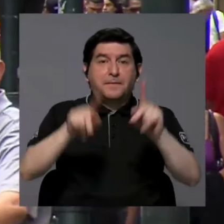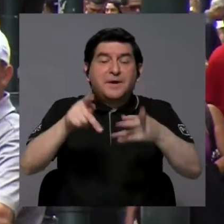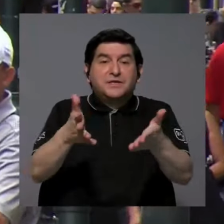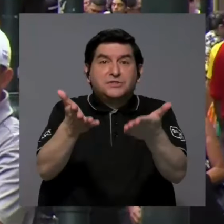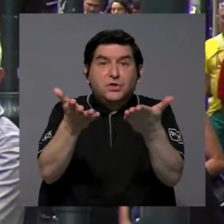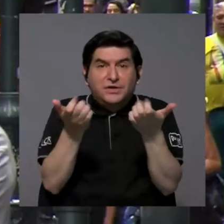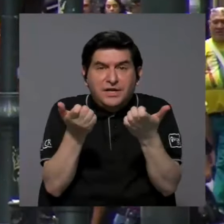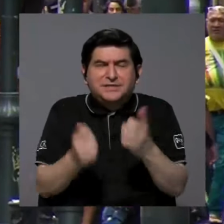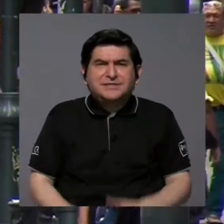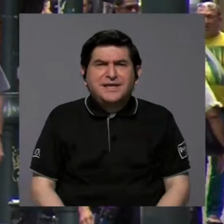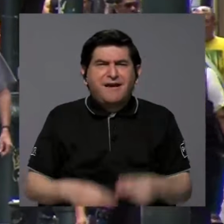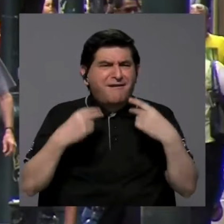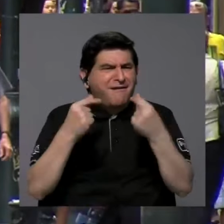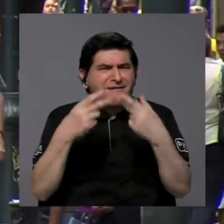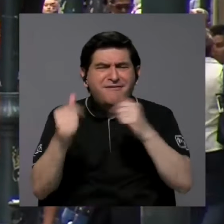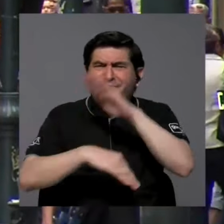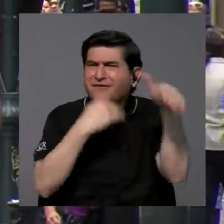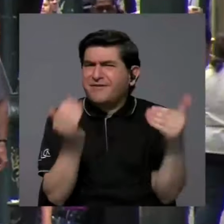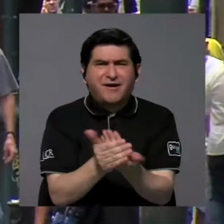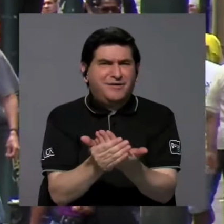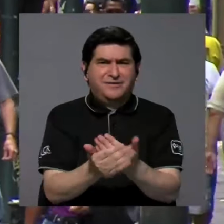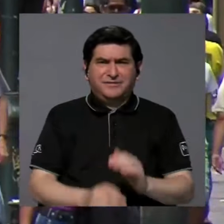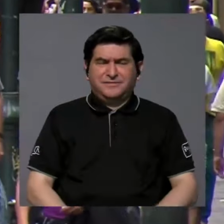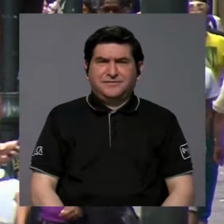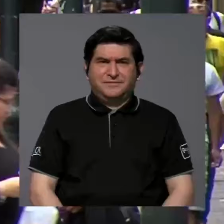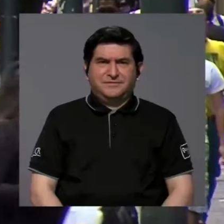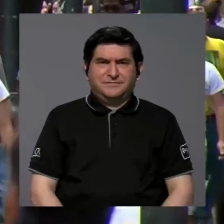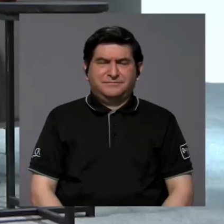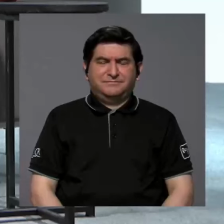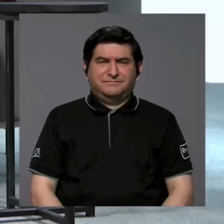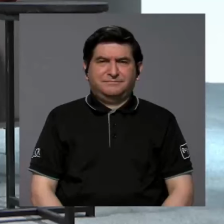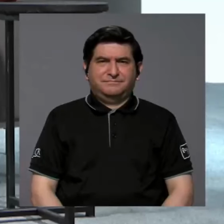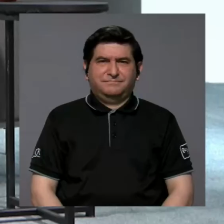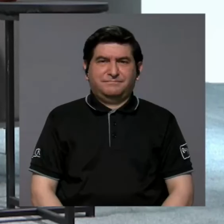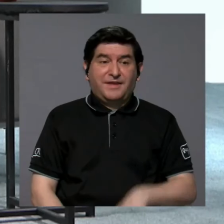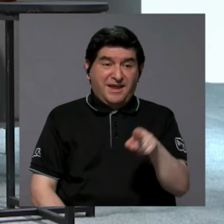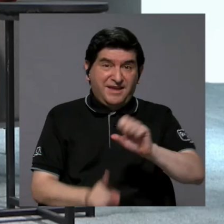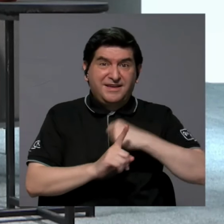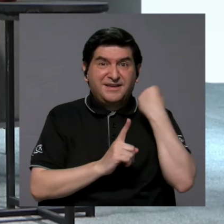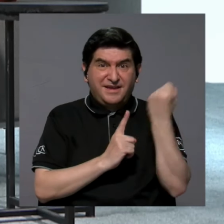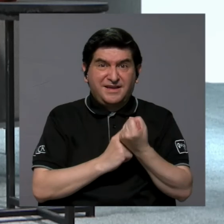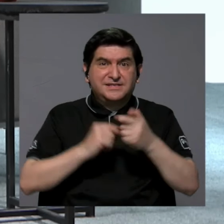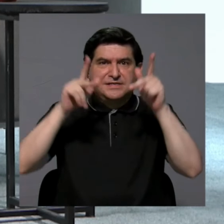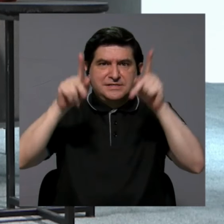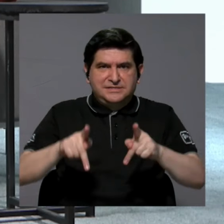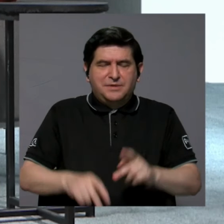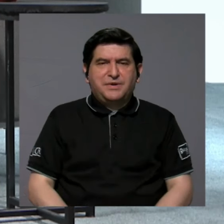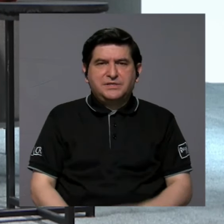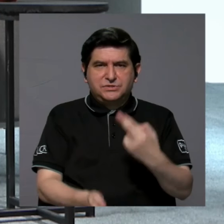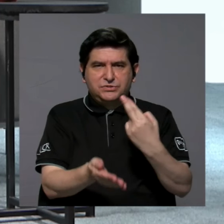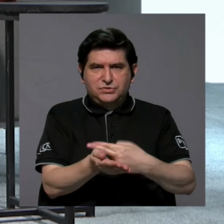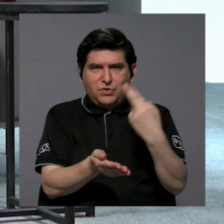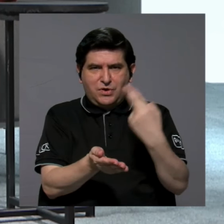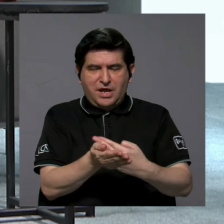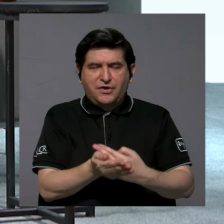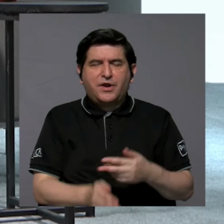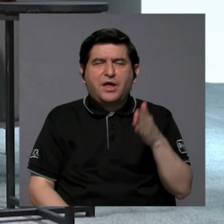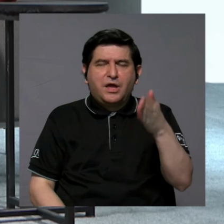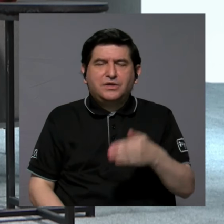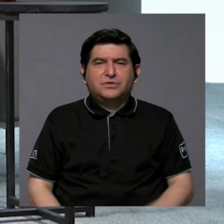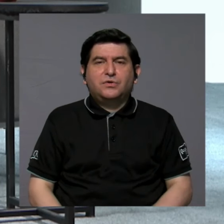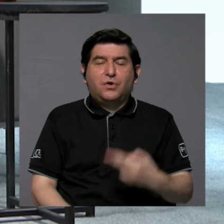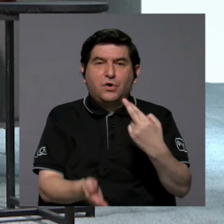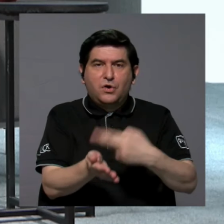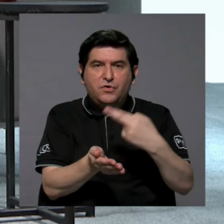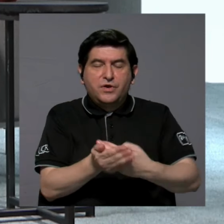La gente quiere ir mucho más rápido, todo, ¿verdad?, acelerado. Y eso, ¿verdad?, una persona que va a un ritmo más